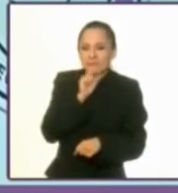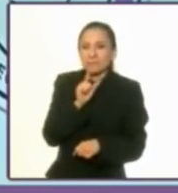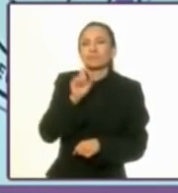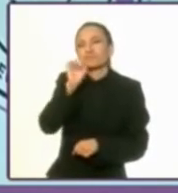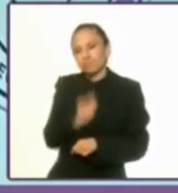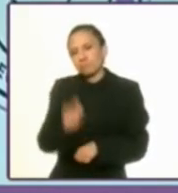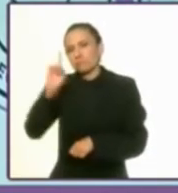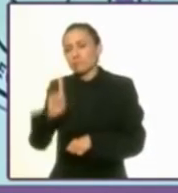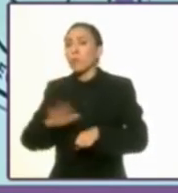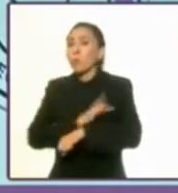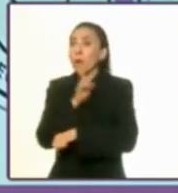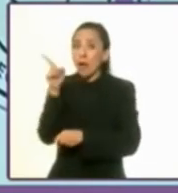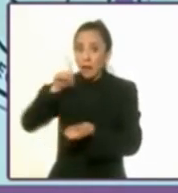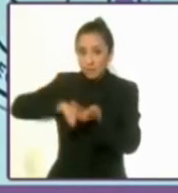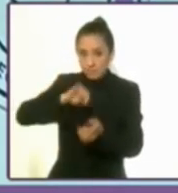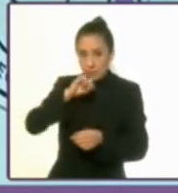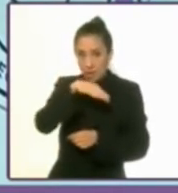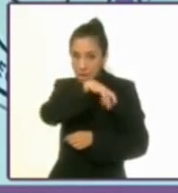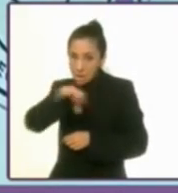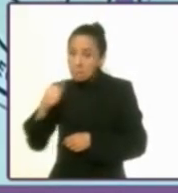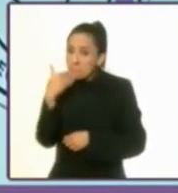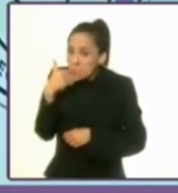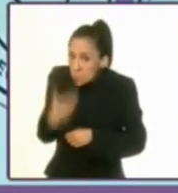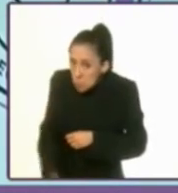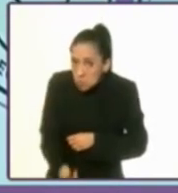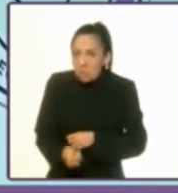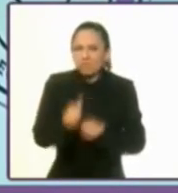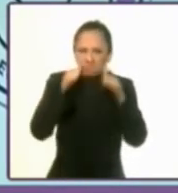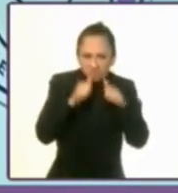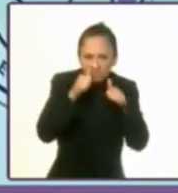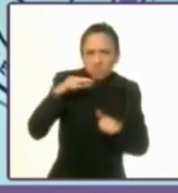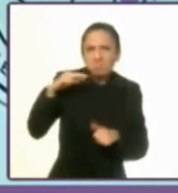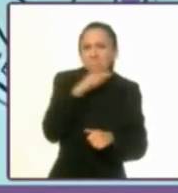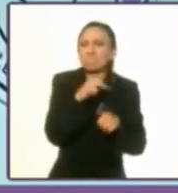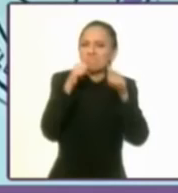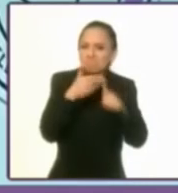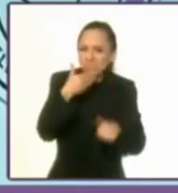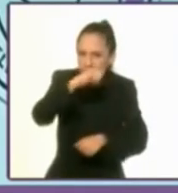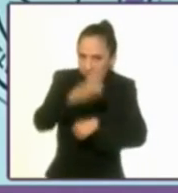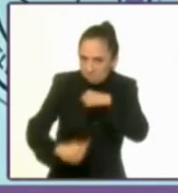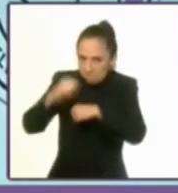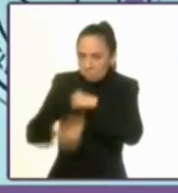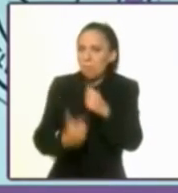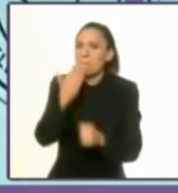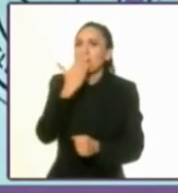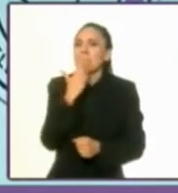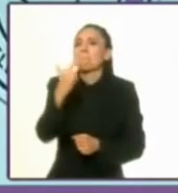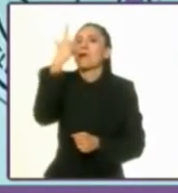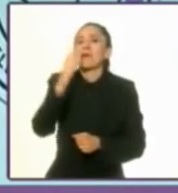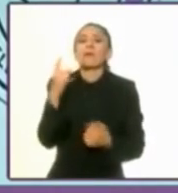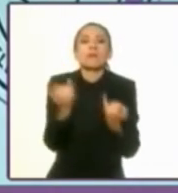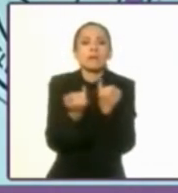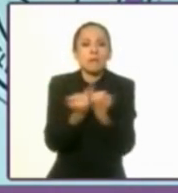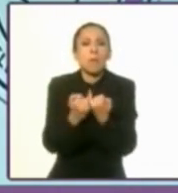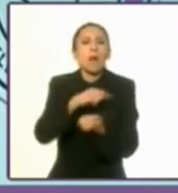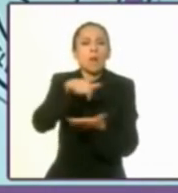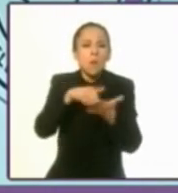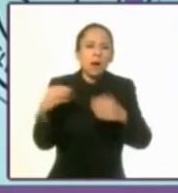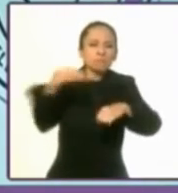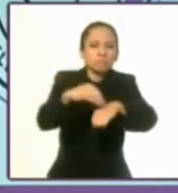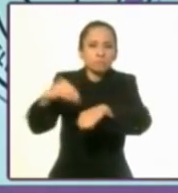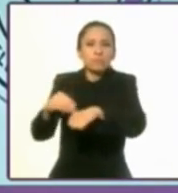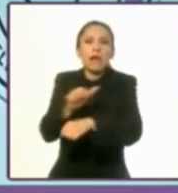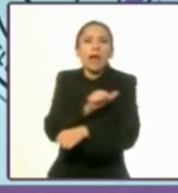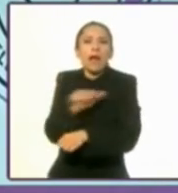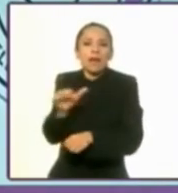fue un éxito abatir el rezago de cirugías incrementar el número de unidades móviles para ir a zonas rurales